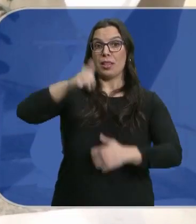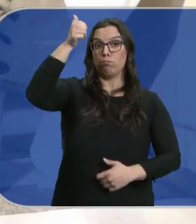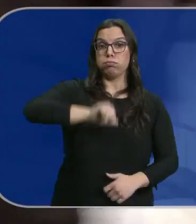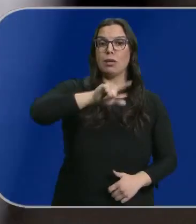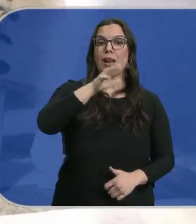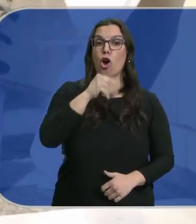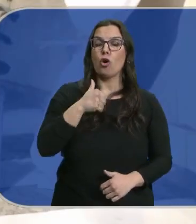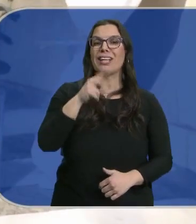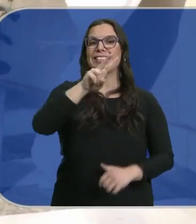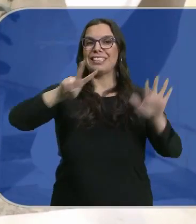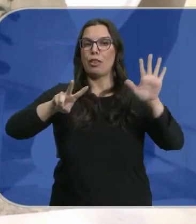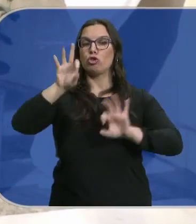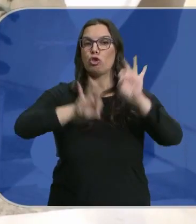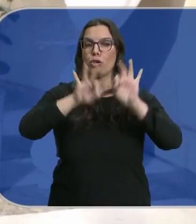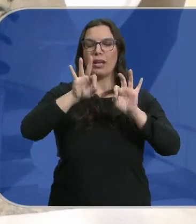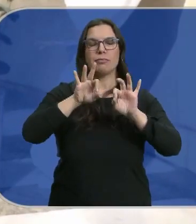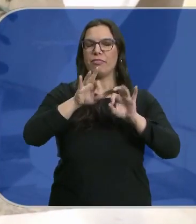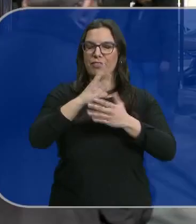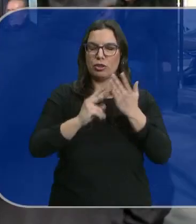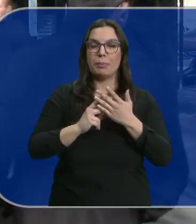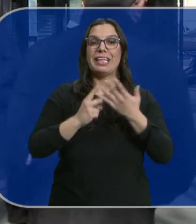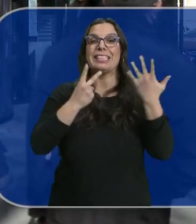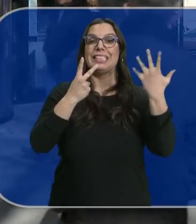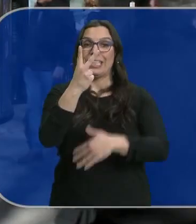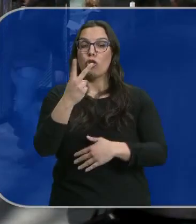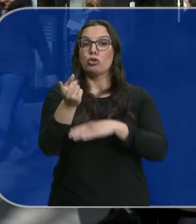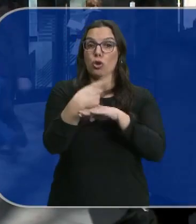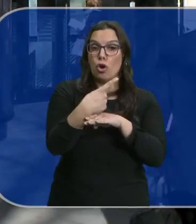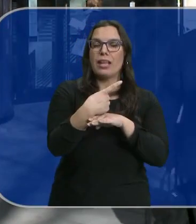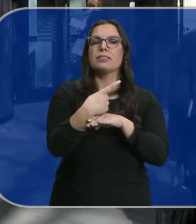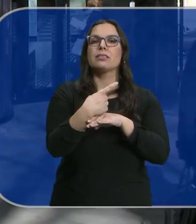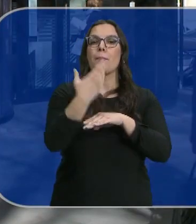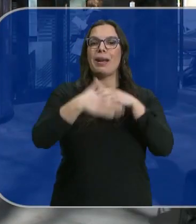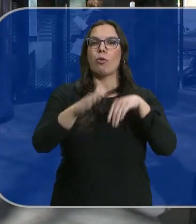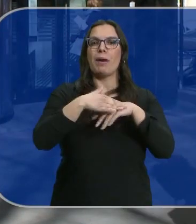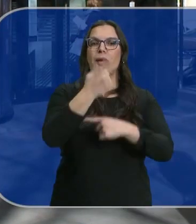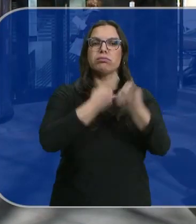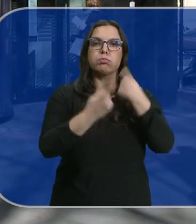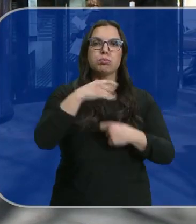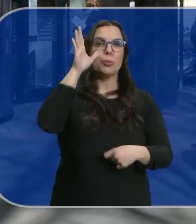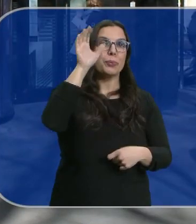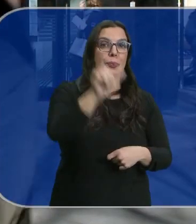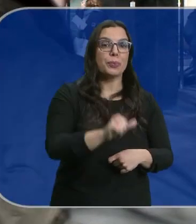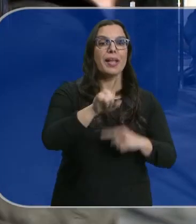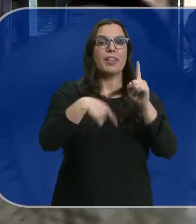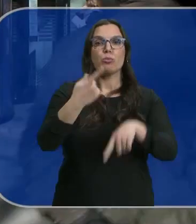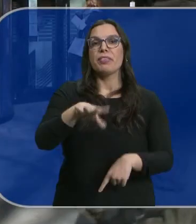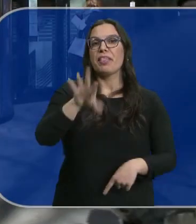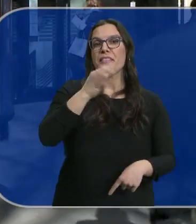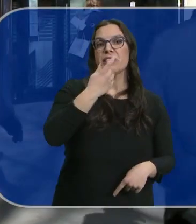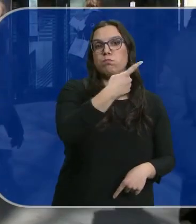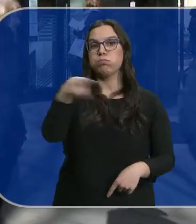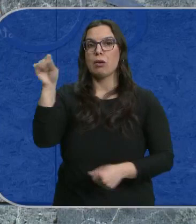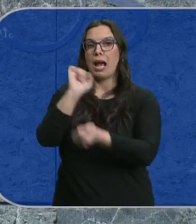horas para tomarle declaración cuando esté en condiciones y después decidir si ingresa o no en